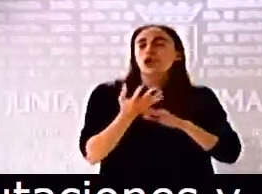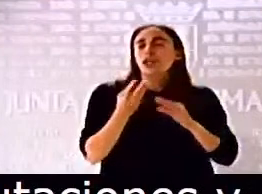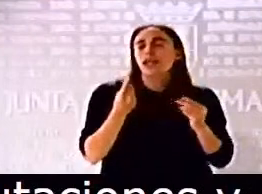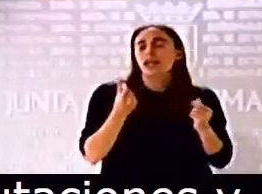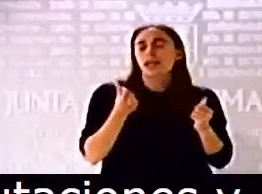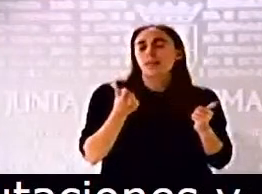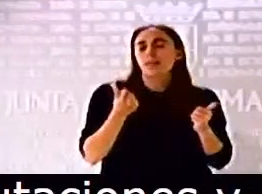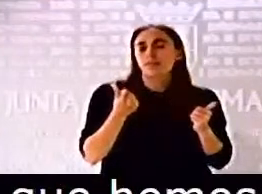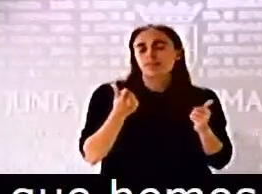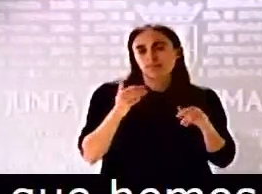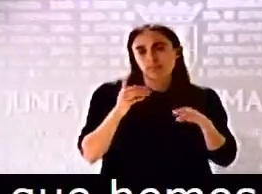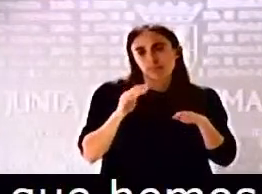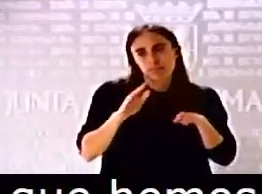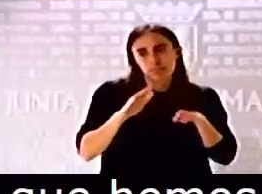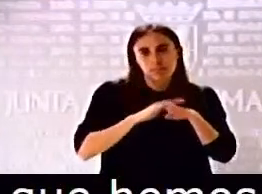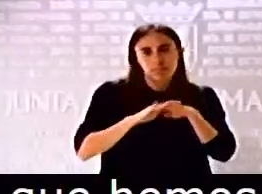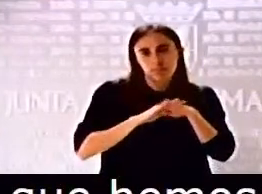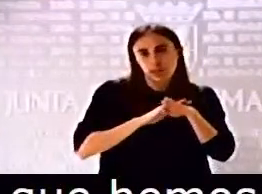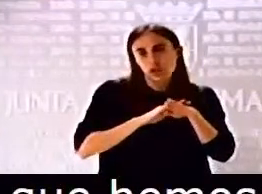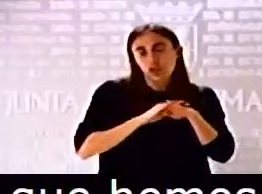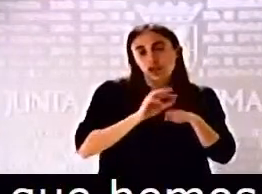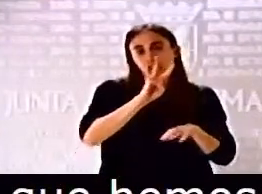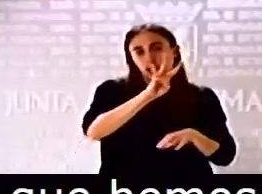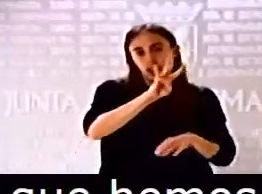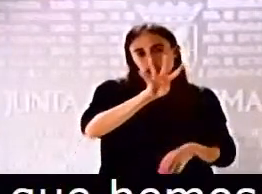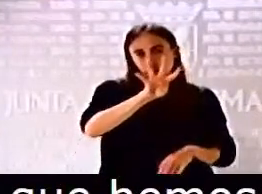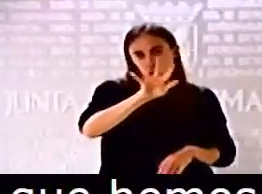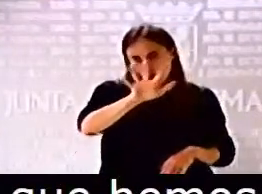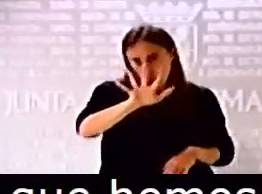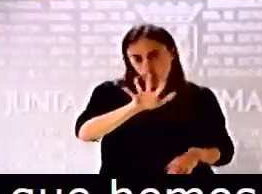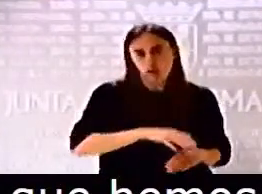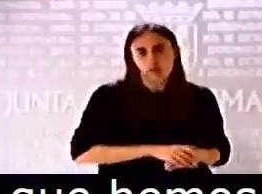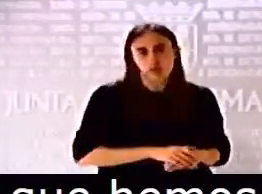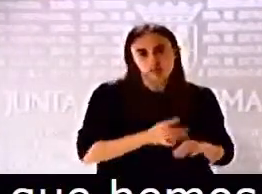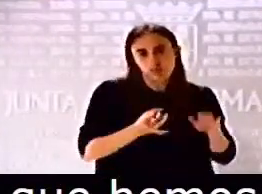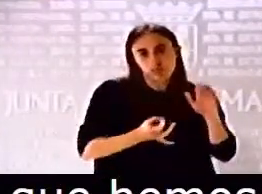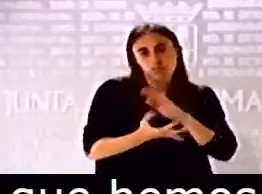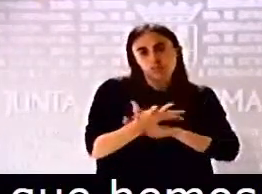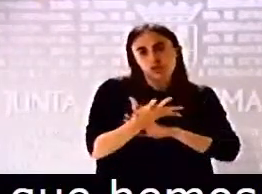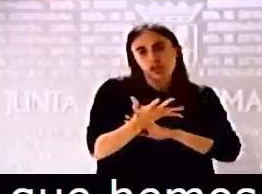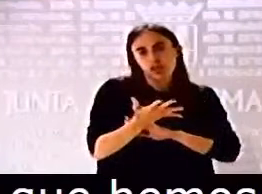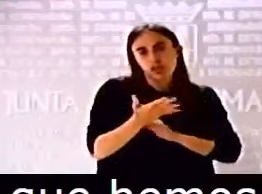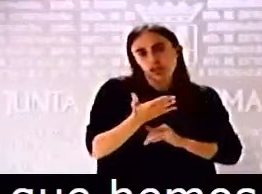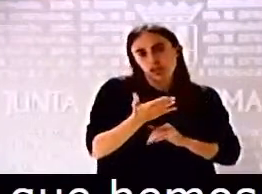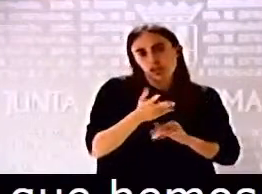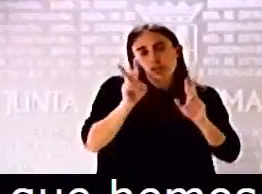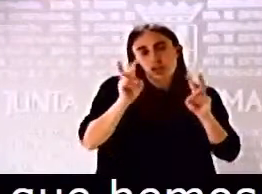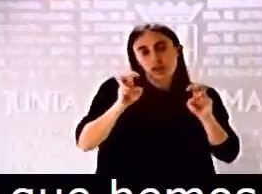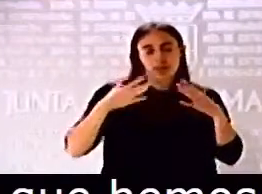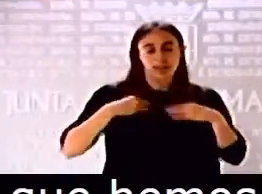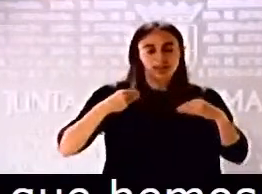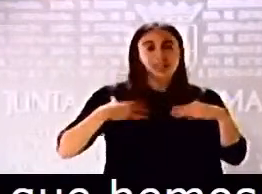para que no se ofenda nadie, 345, el de los esquiladores.